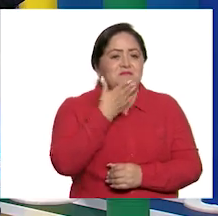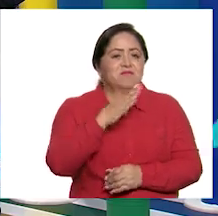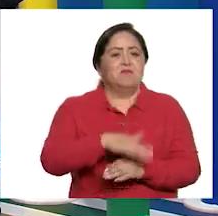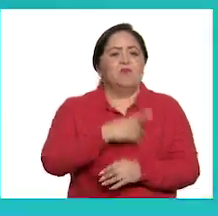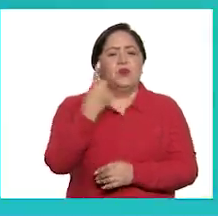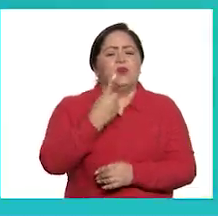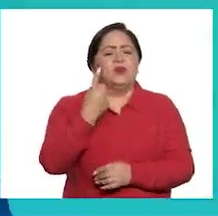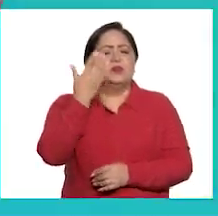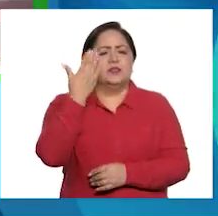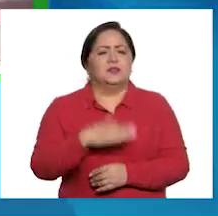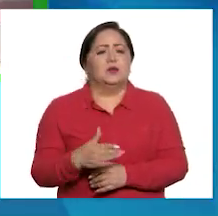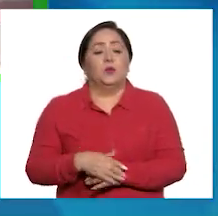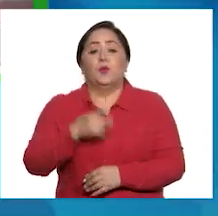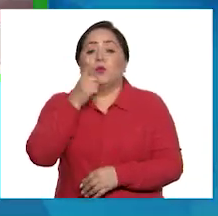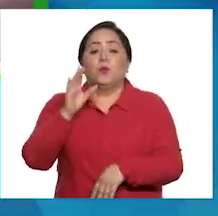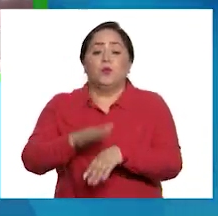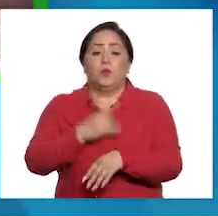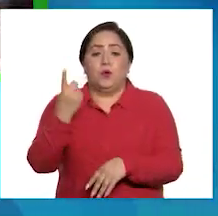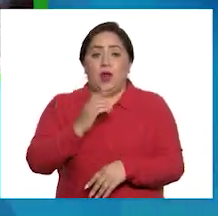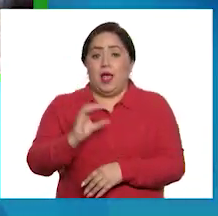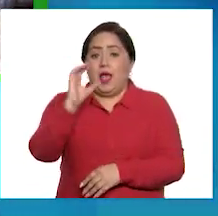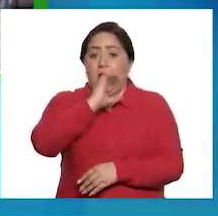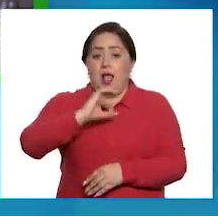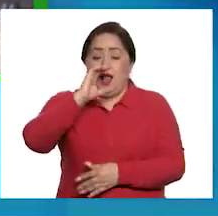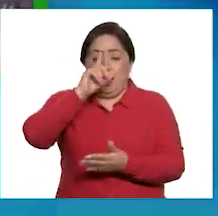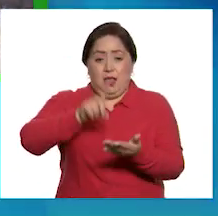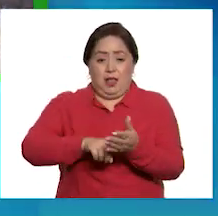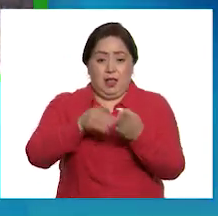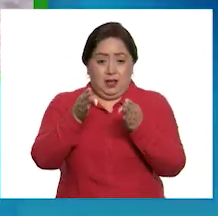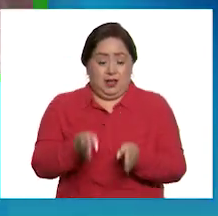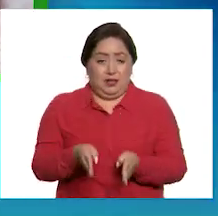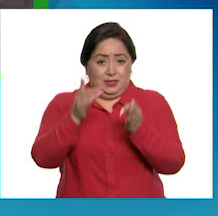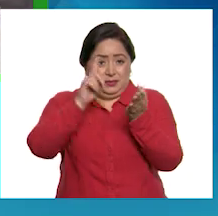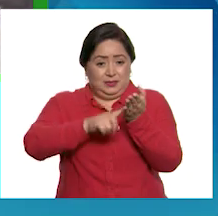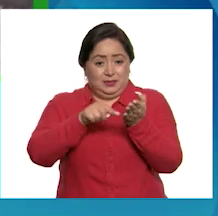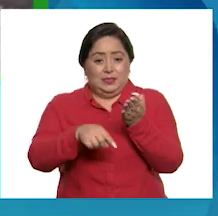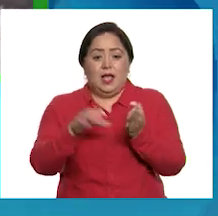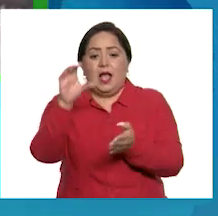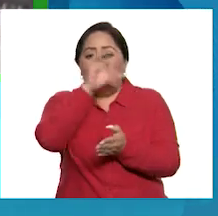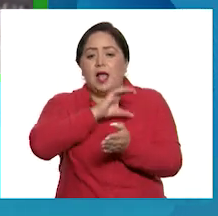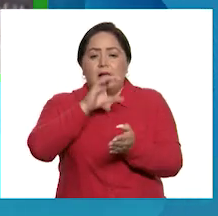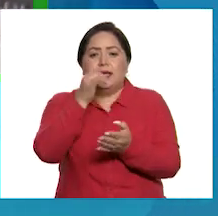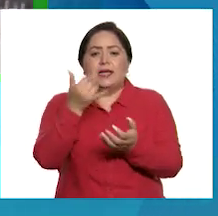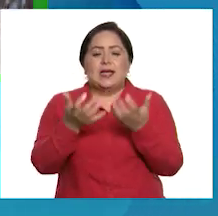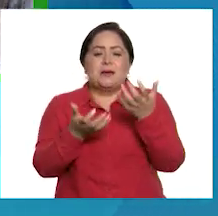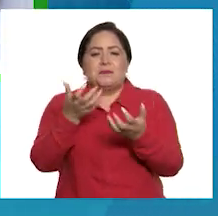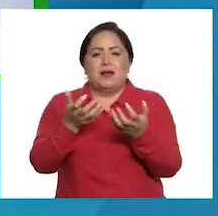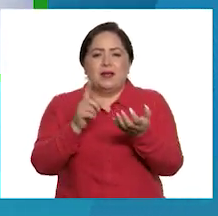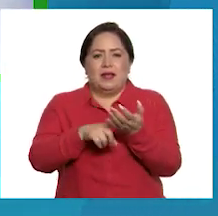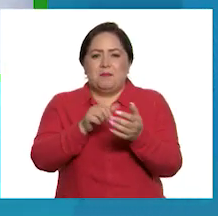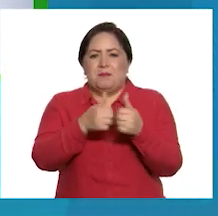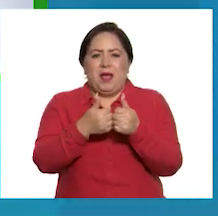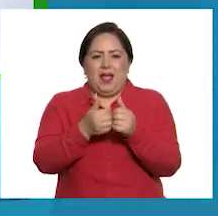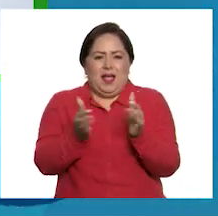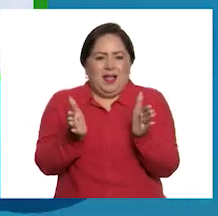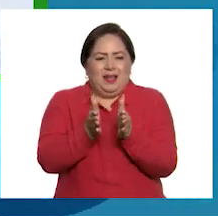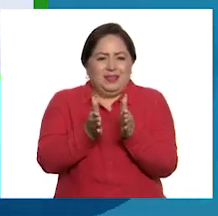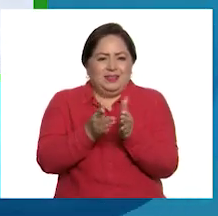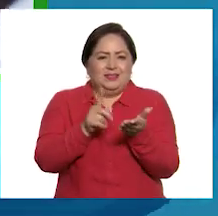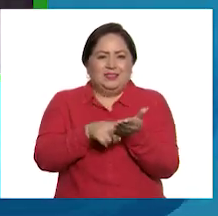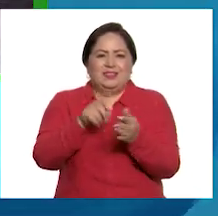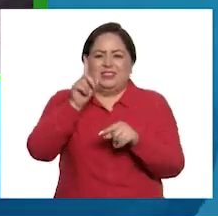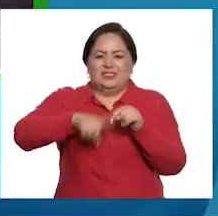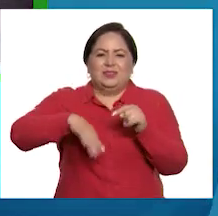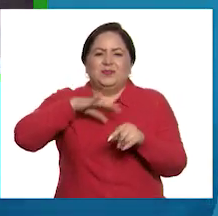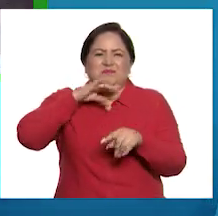qué? Porque el calor que genera el tostador calienta y quema la superficie del pan, lo que elimina a